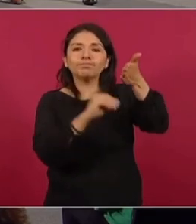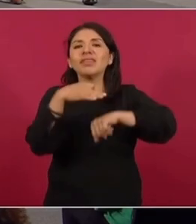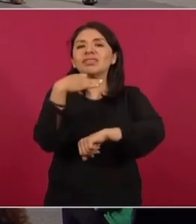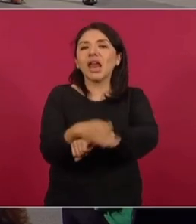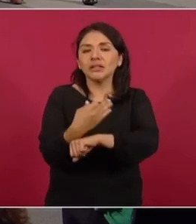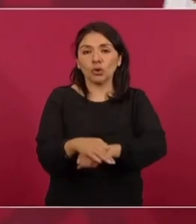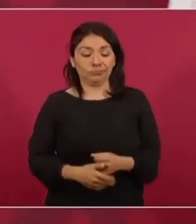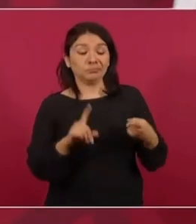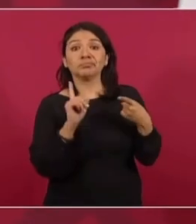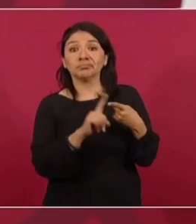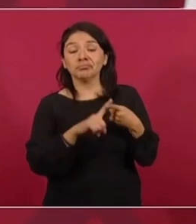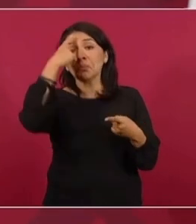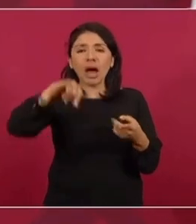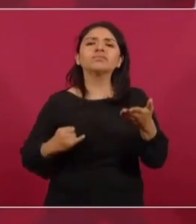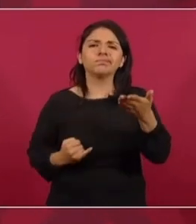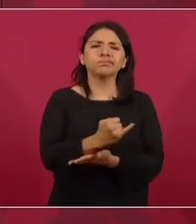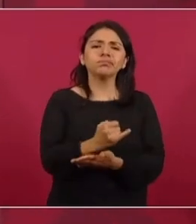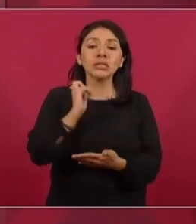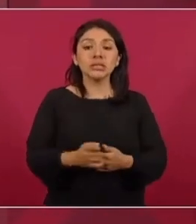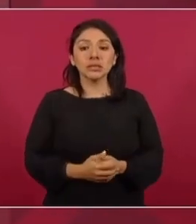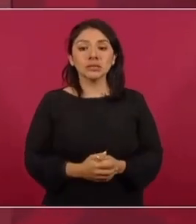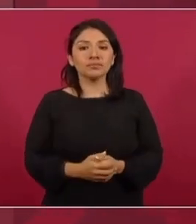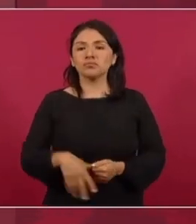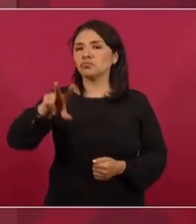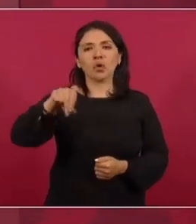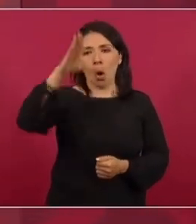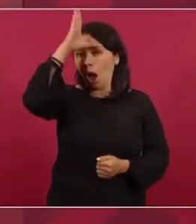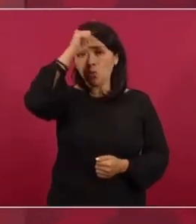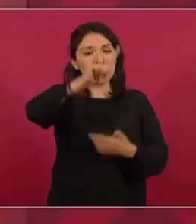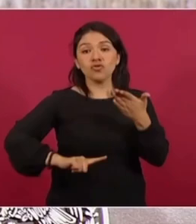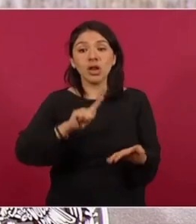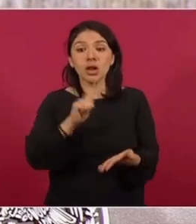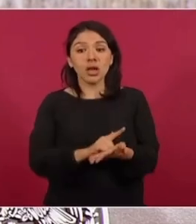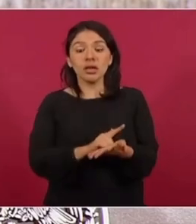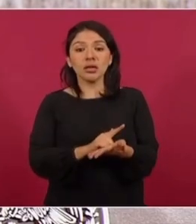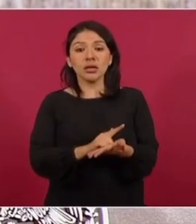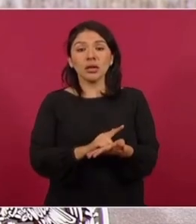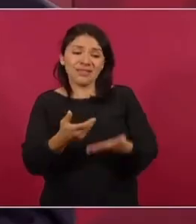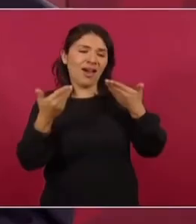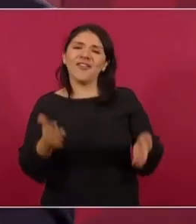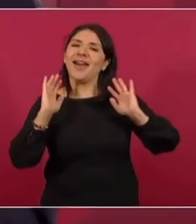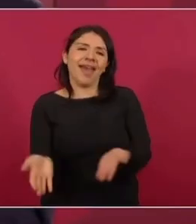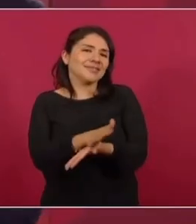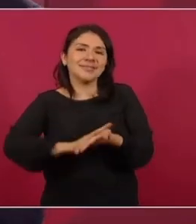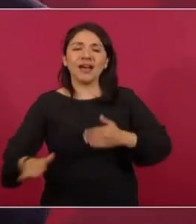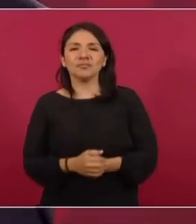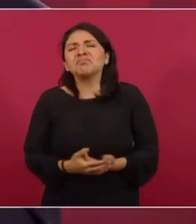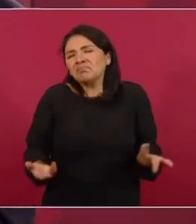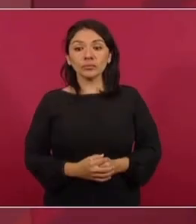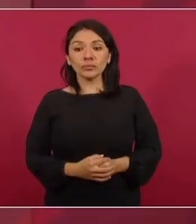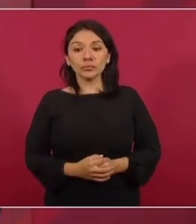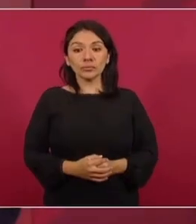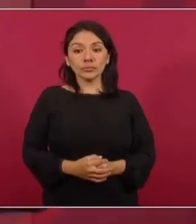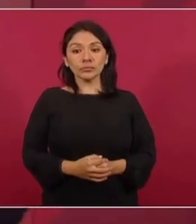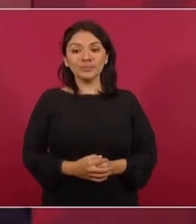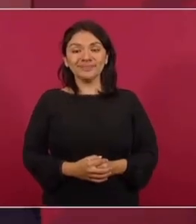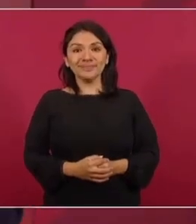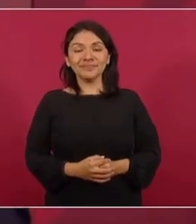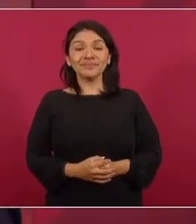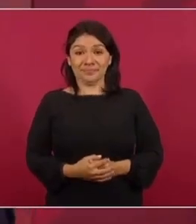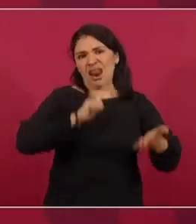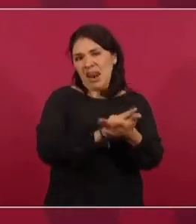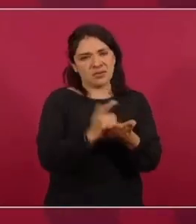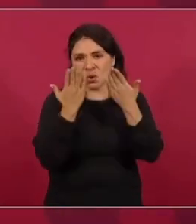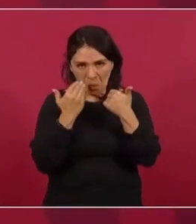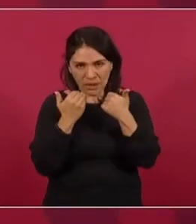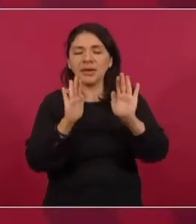uno que declara ilegal el autoabasto. Pero ¿a qué quiero llegar? Aún cuando ya es